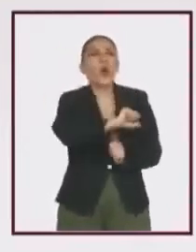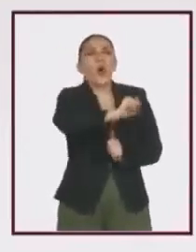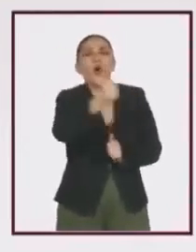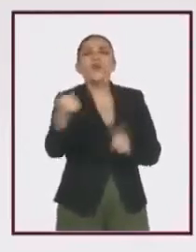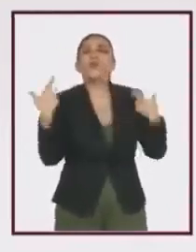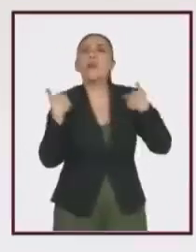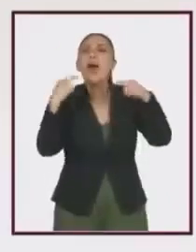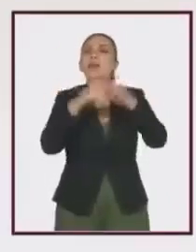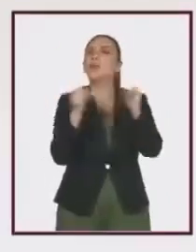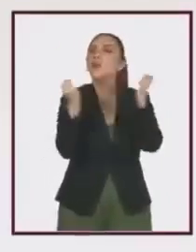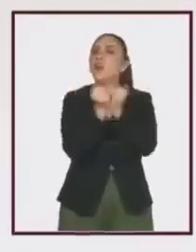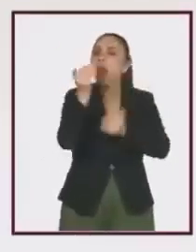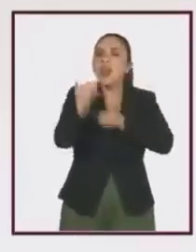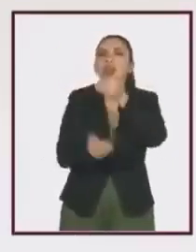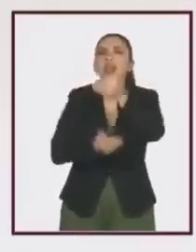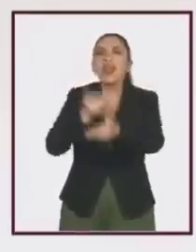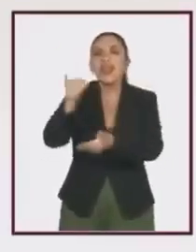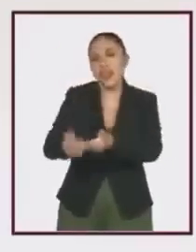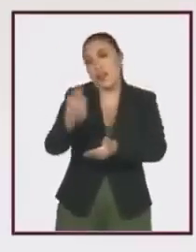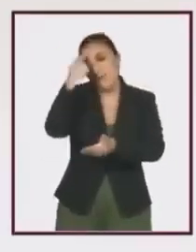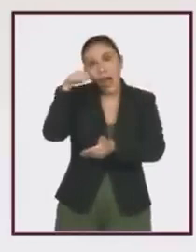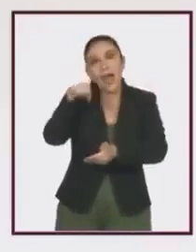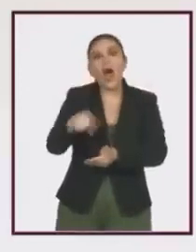maestros para que los niños vayan